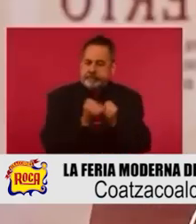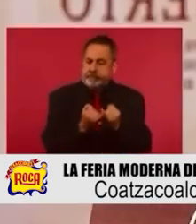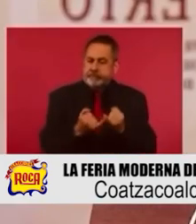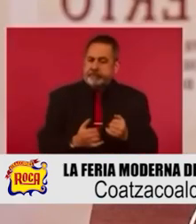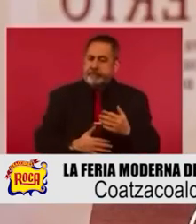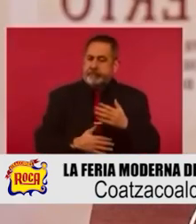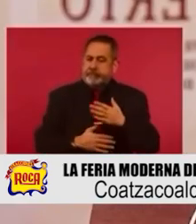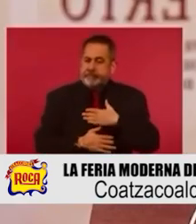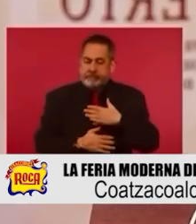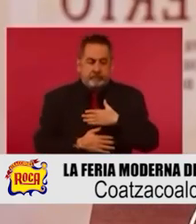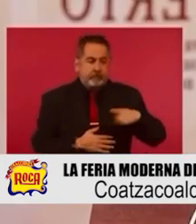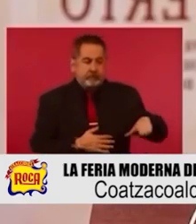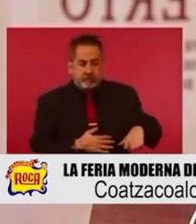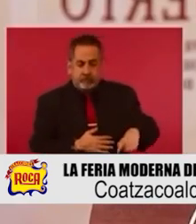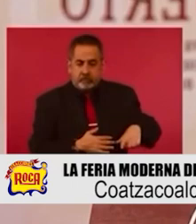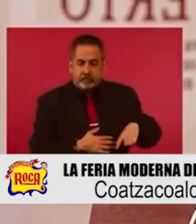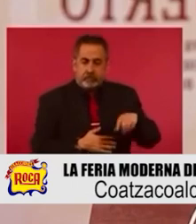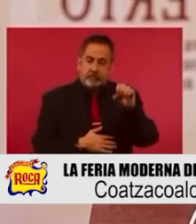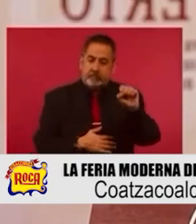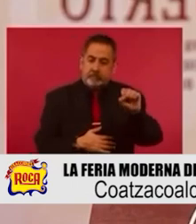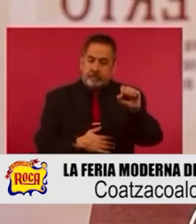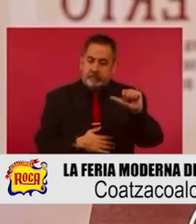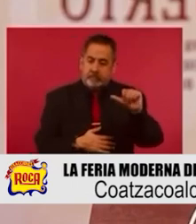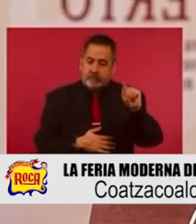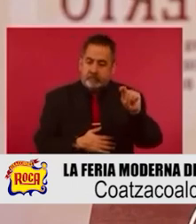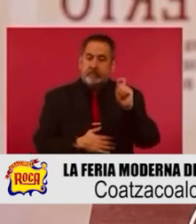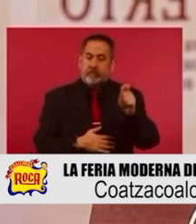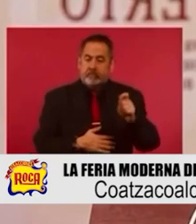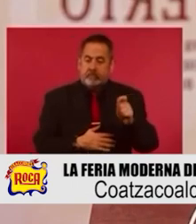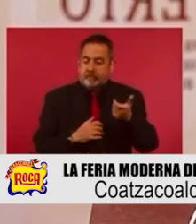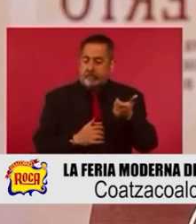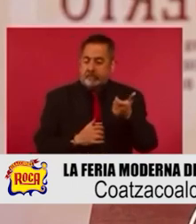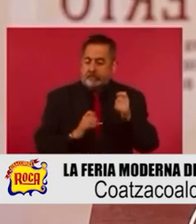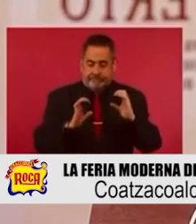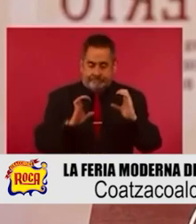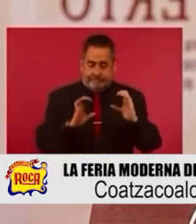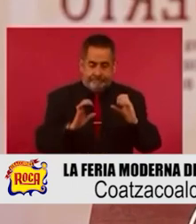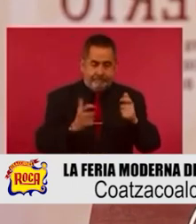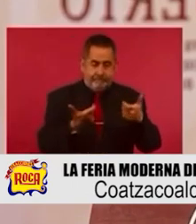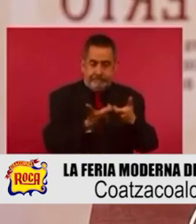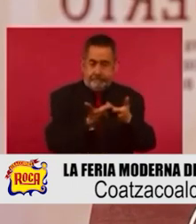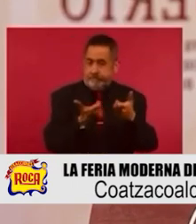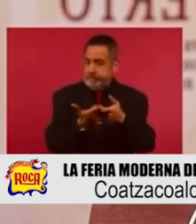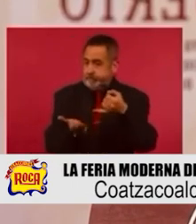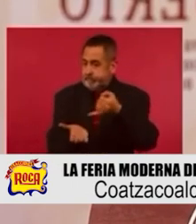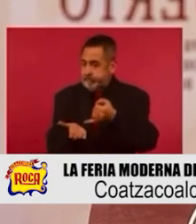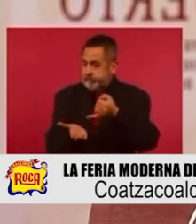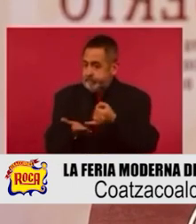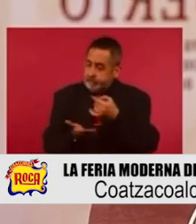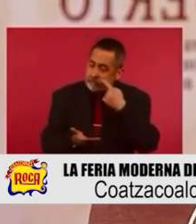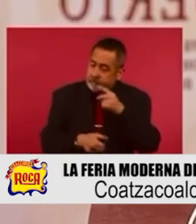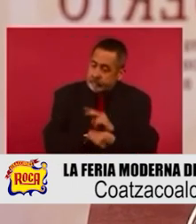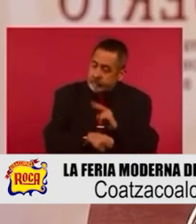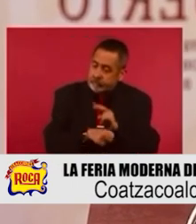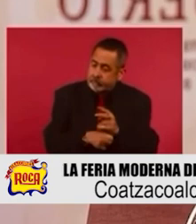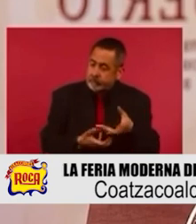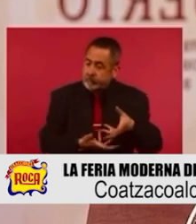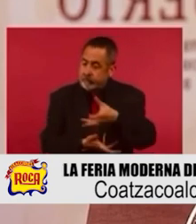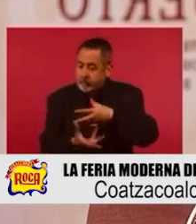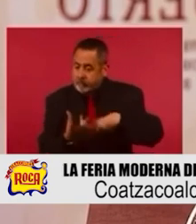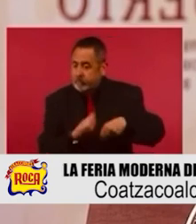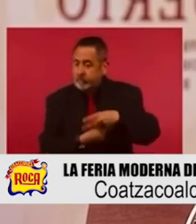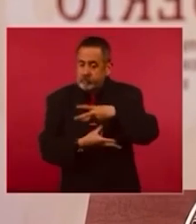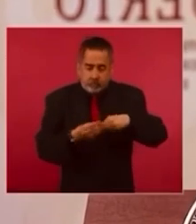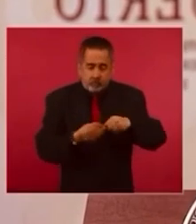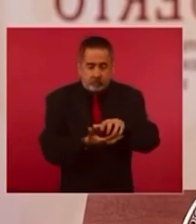Los adeudos suman 63,000 millones de pesos con actualizaciones y recargos porque en su mayoría son incumplimientos que se